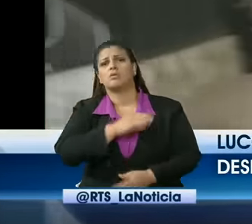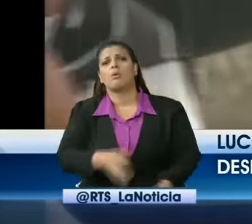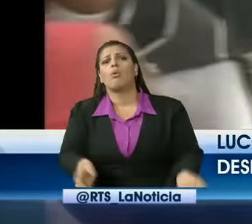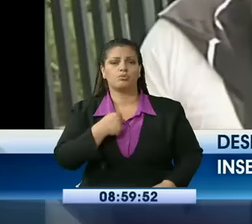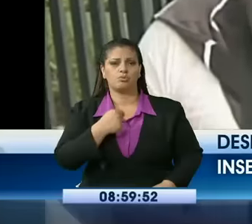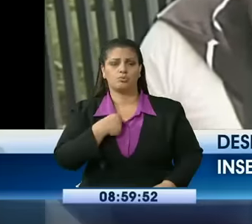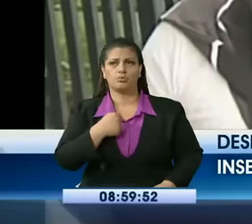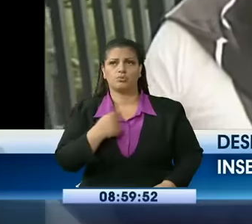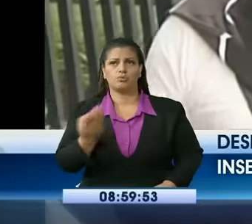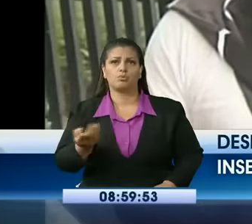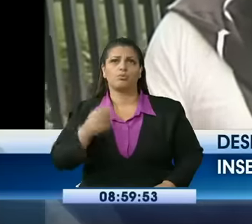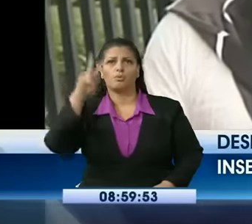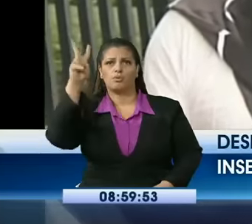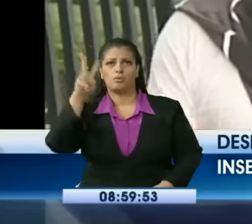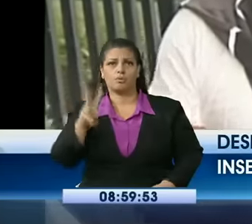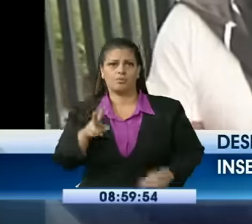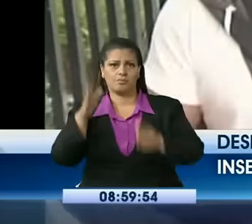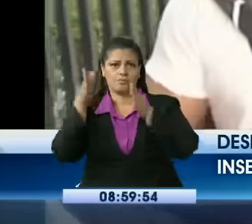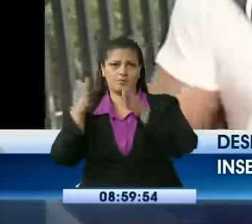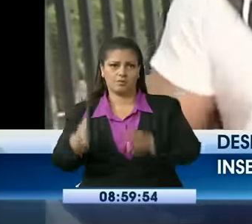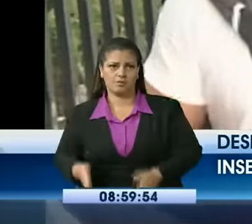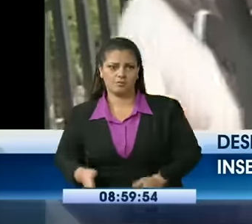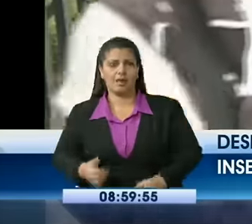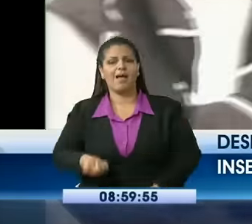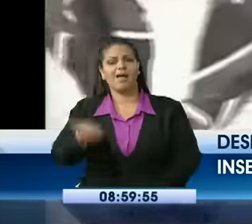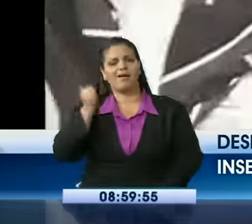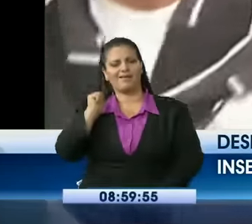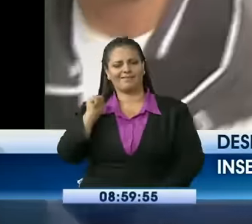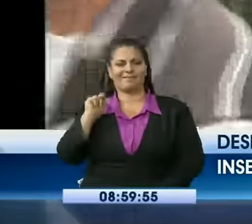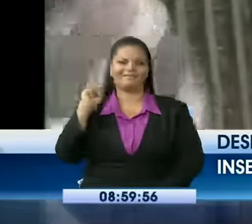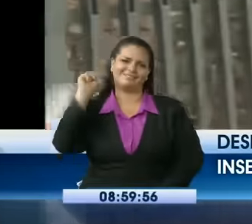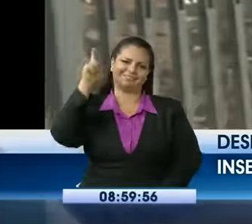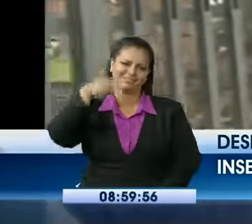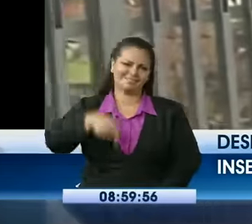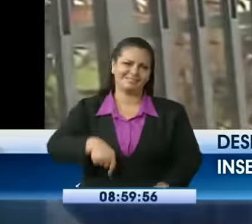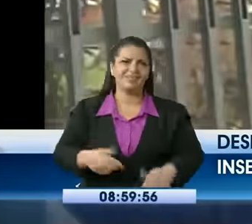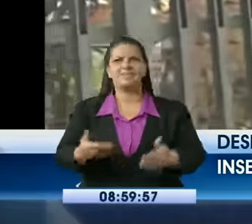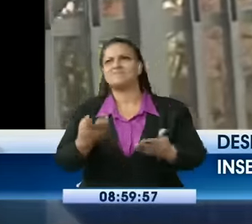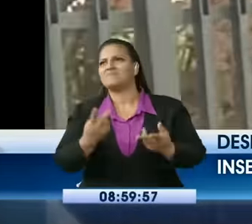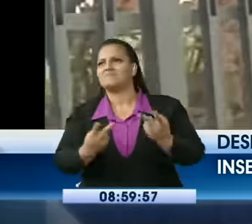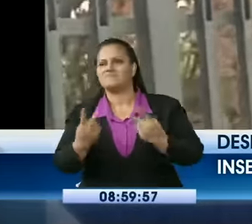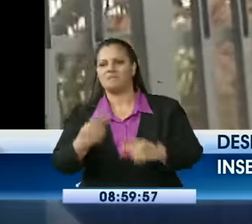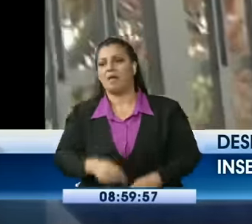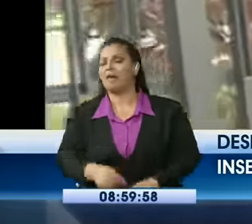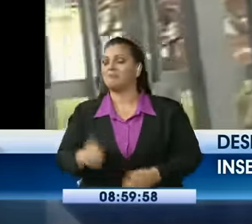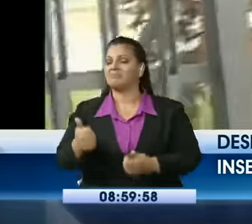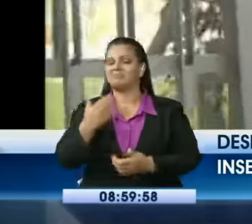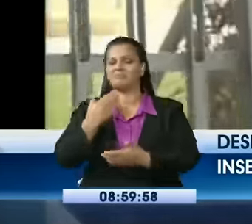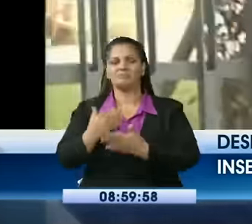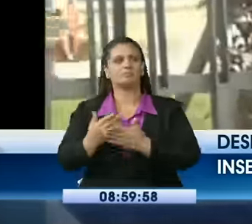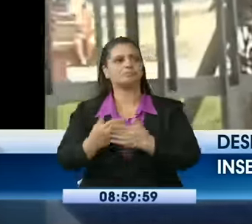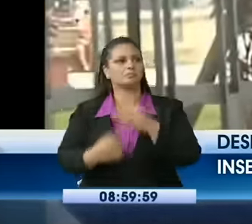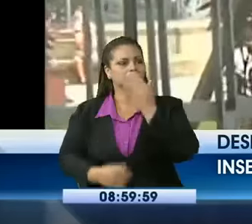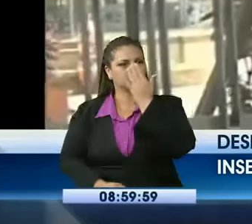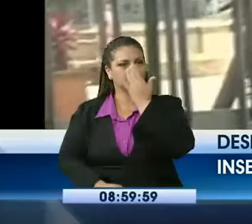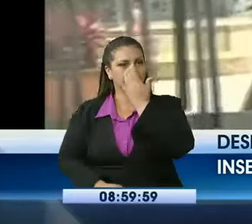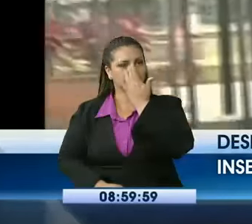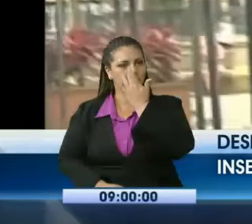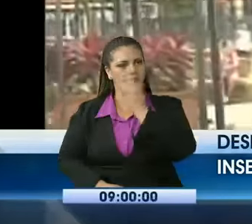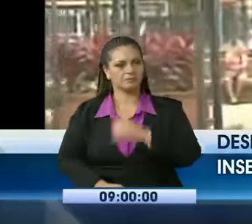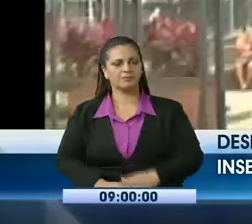PAI. Sí. Ok, bueno, que le vaya muy bien entonces. Gracias. En todo caso, vamos a seguir conversando con los transeúntes sobre